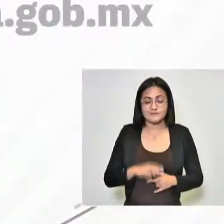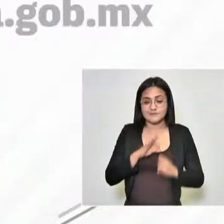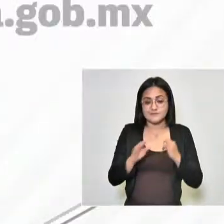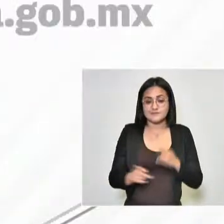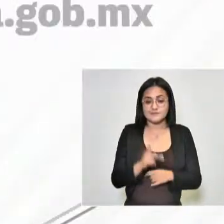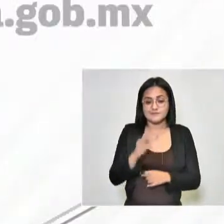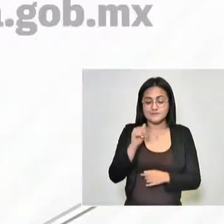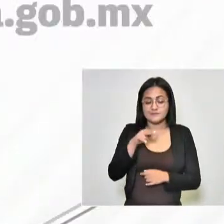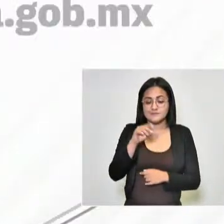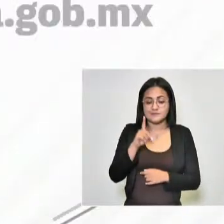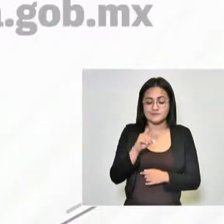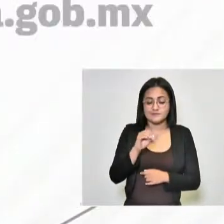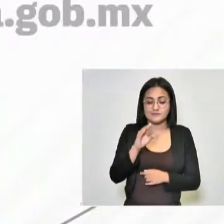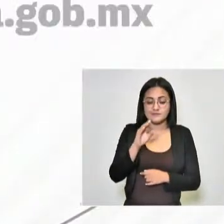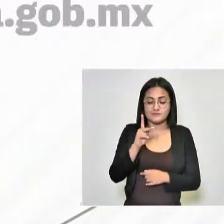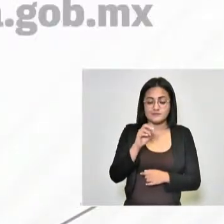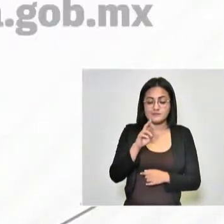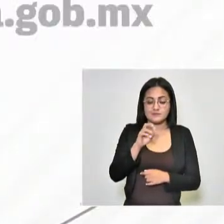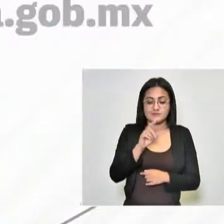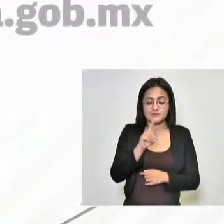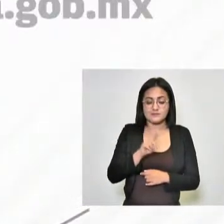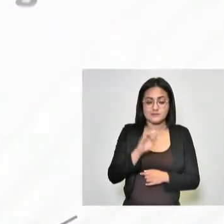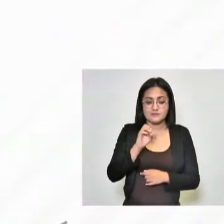Última pregunta, Fernando Pérez Corona, Grupo Imagen.